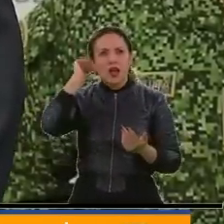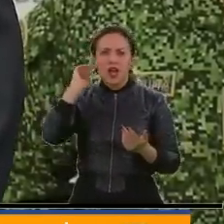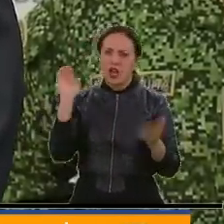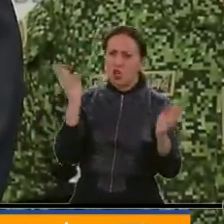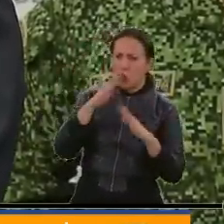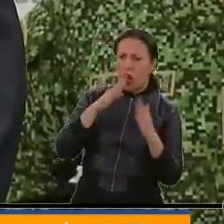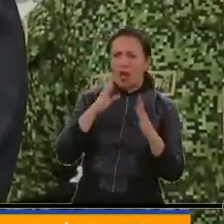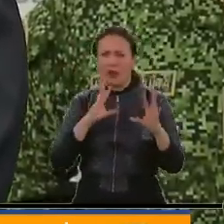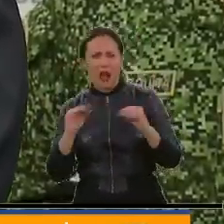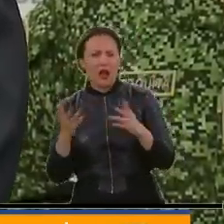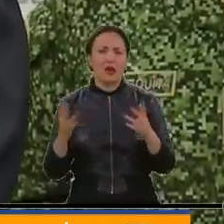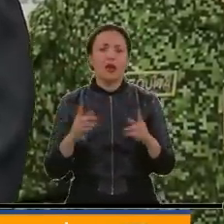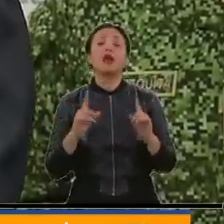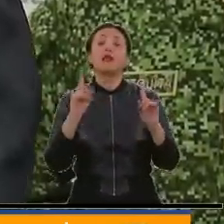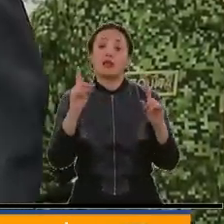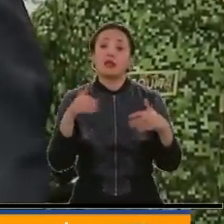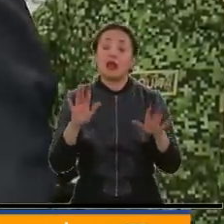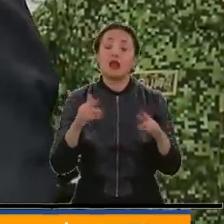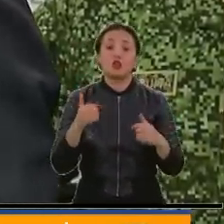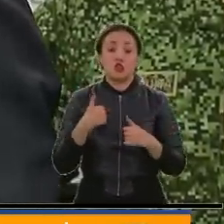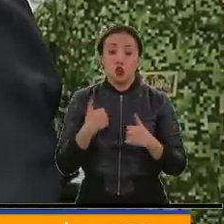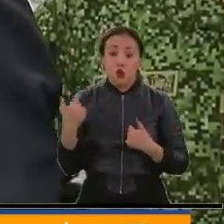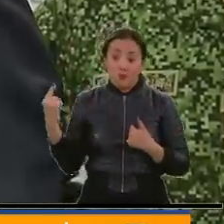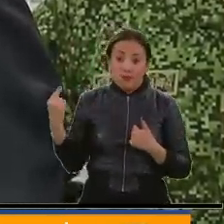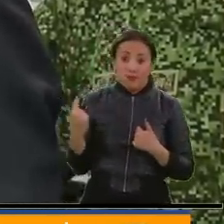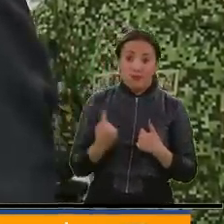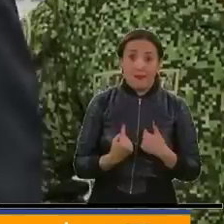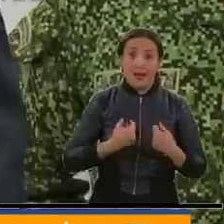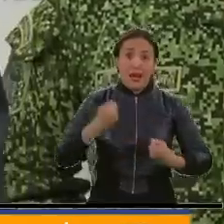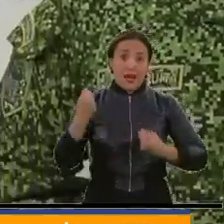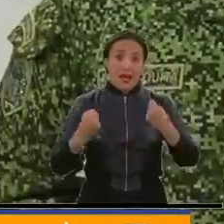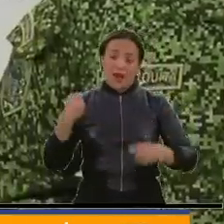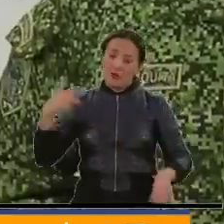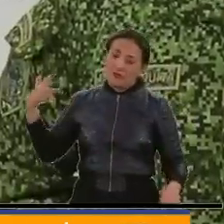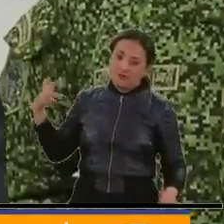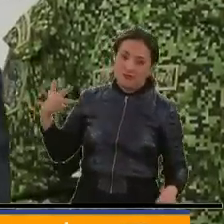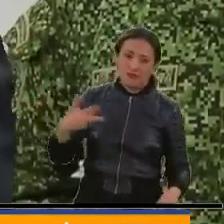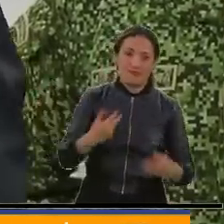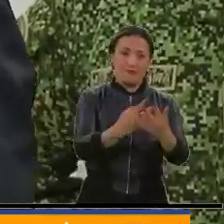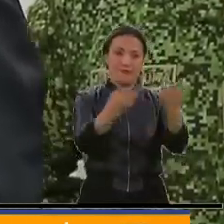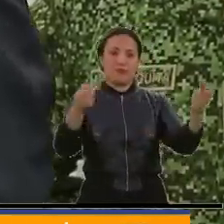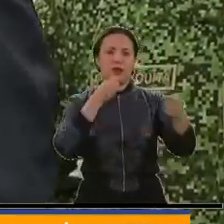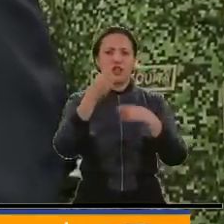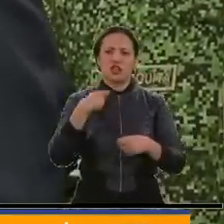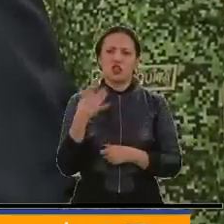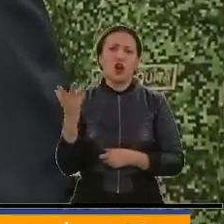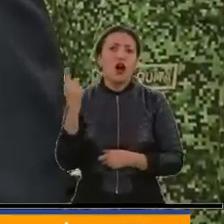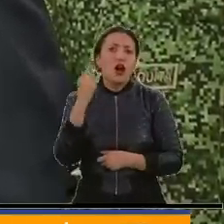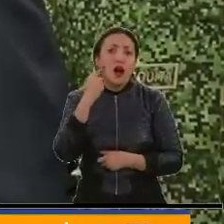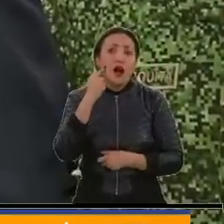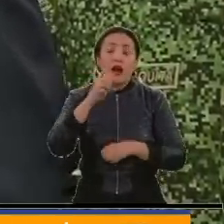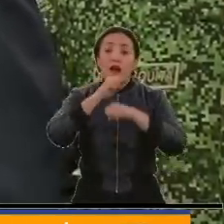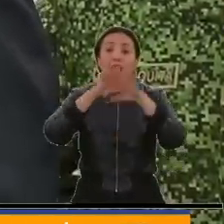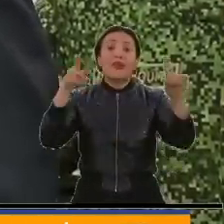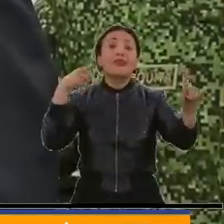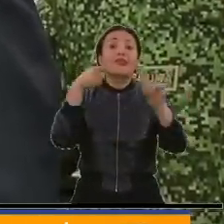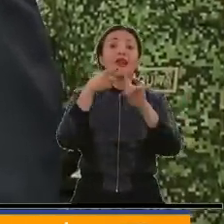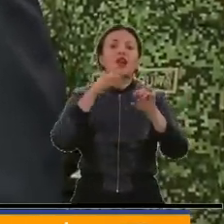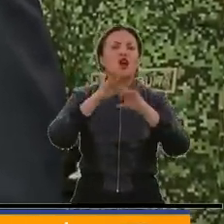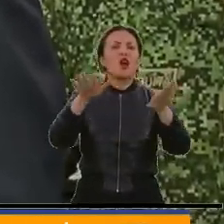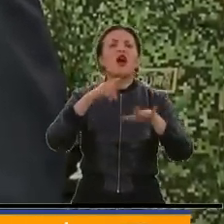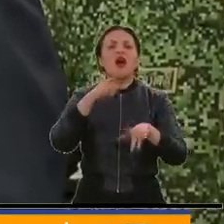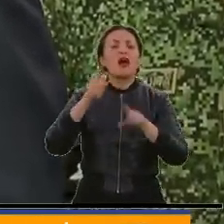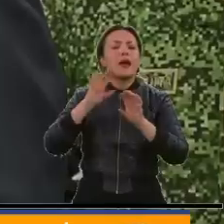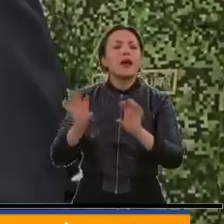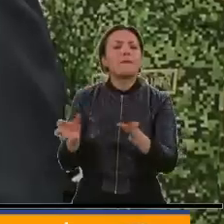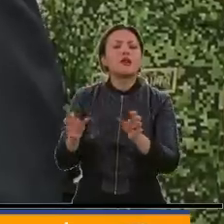De hecho, venía yo en el carro hace unos minutos rumbo a esta rueda de prensa y escuché en vivo y en directo una emisora